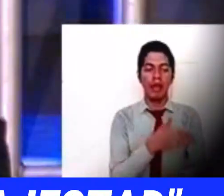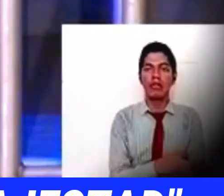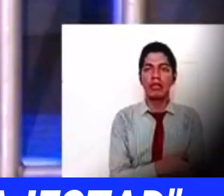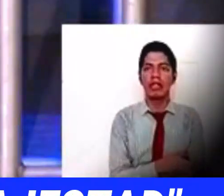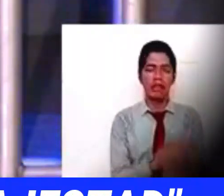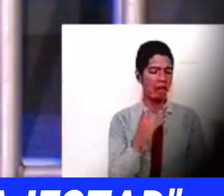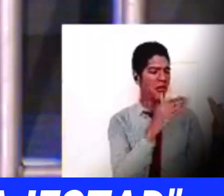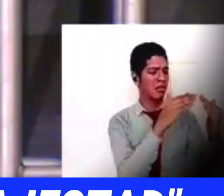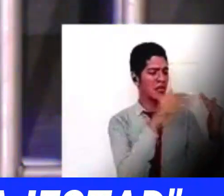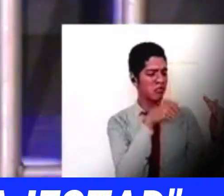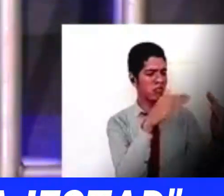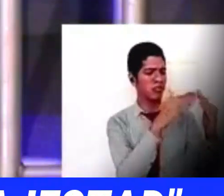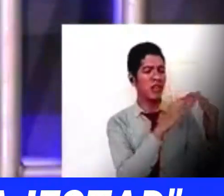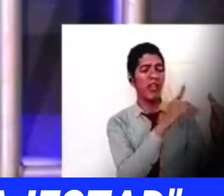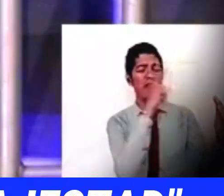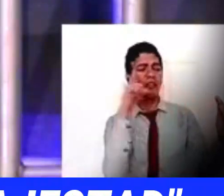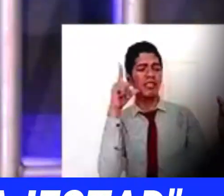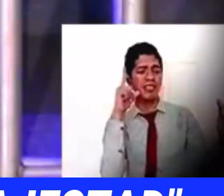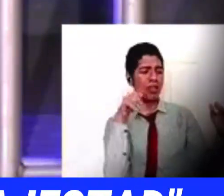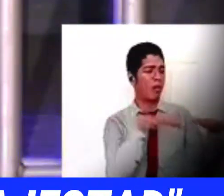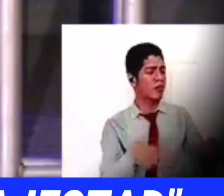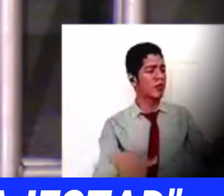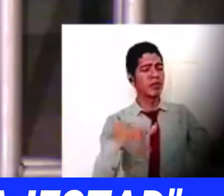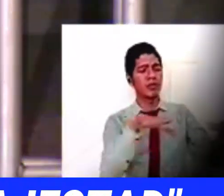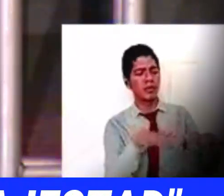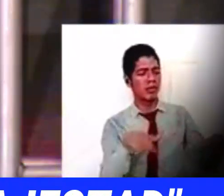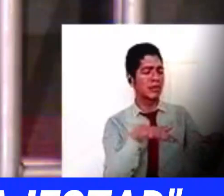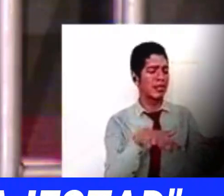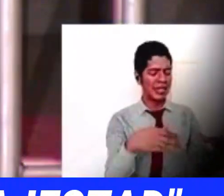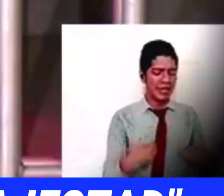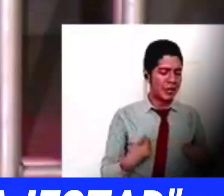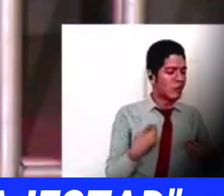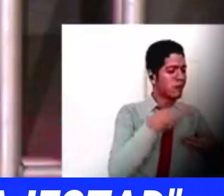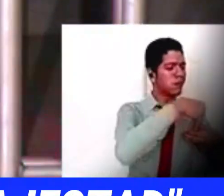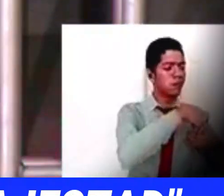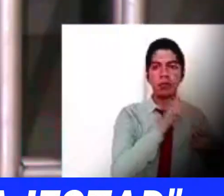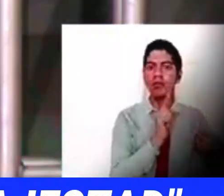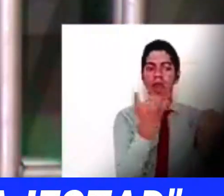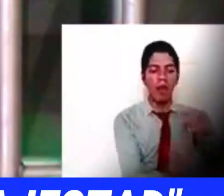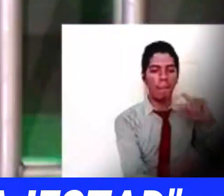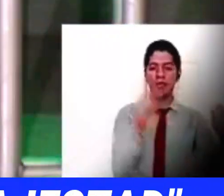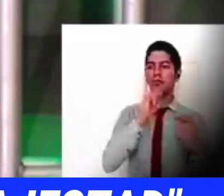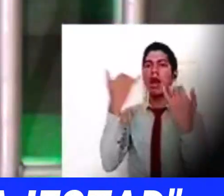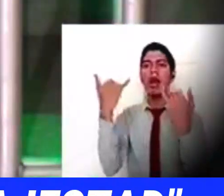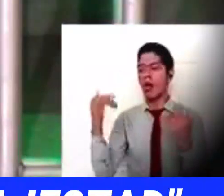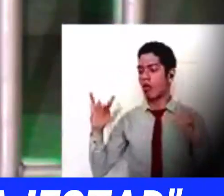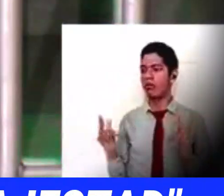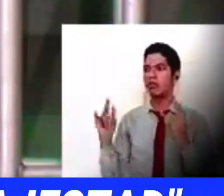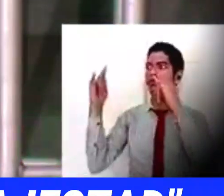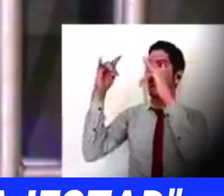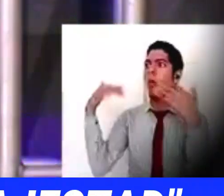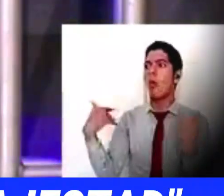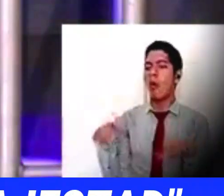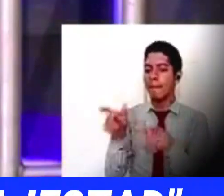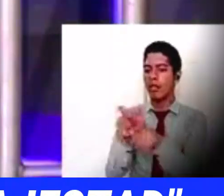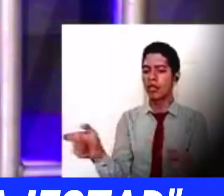de la finca, de la vereda. Ahora vive en palacio. Ahora tiene sirvientes. Ahora chasquea los dedos y hay gente que sale a ver qué